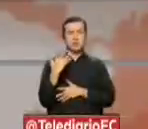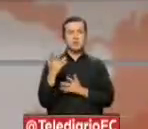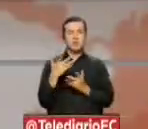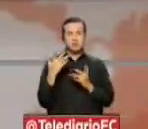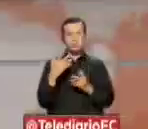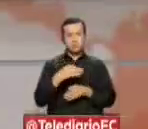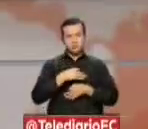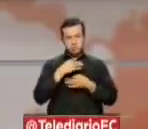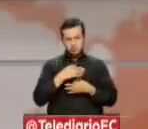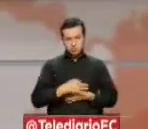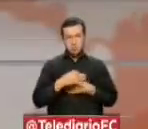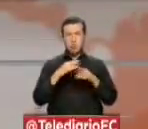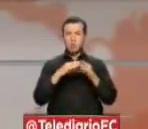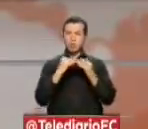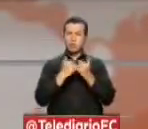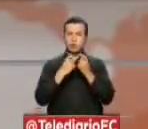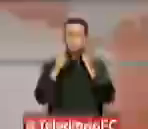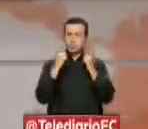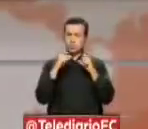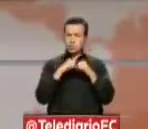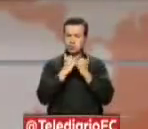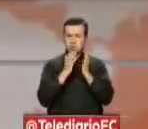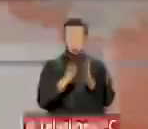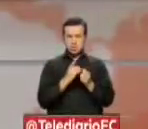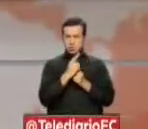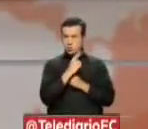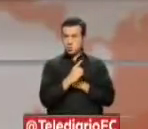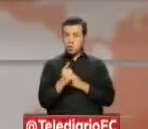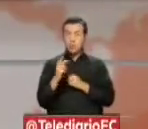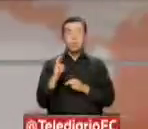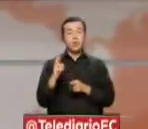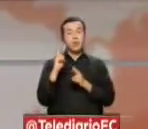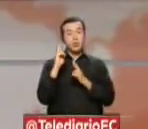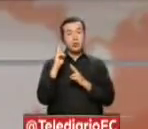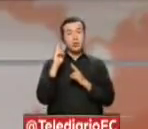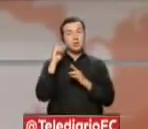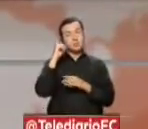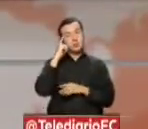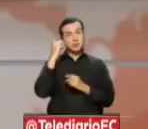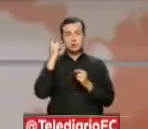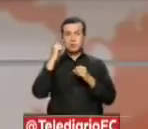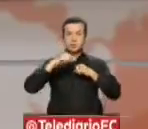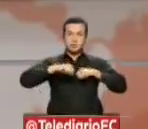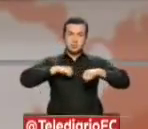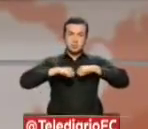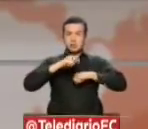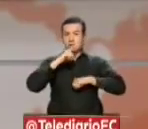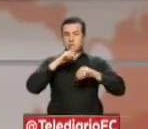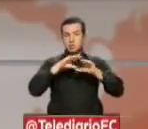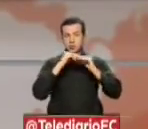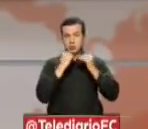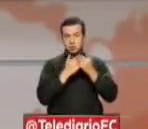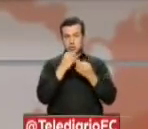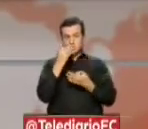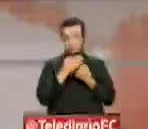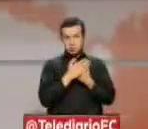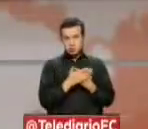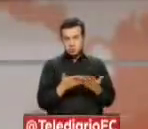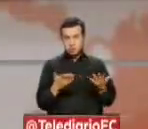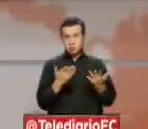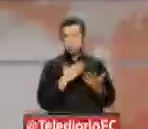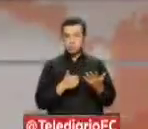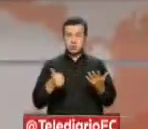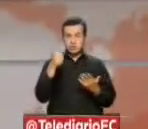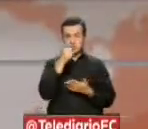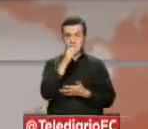contenido moral y ético de los asambleístas. Así que espero un trato diligente de parte de la Comisión de Justicia, presidida